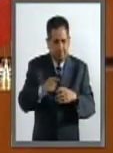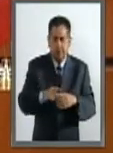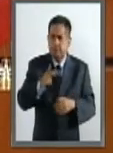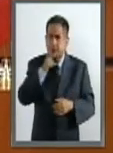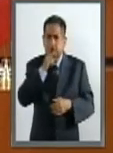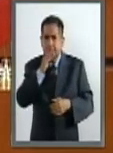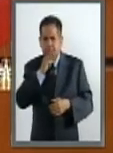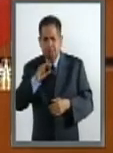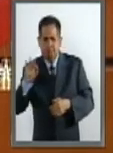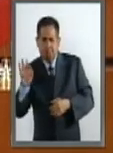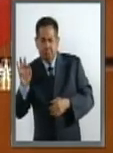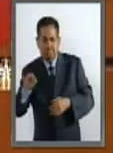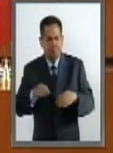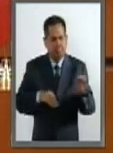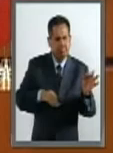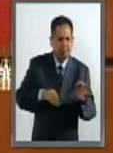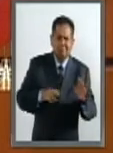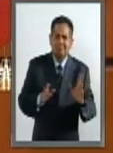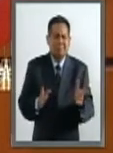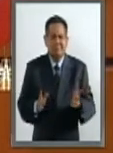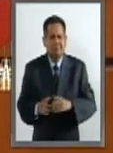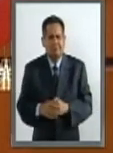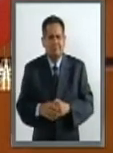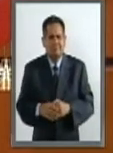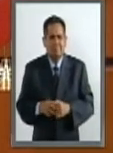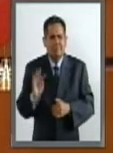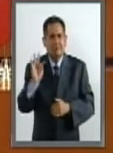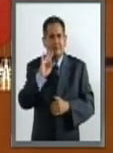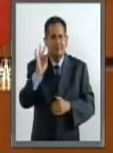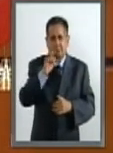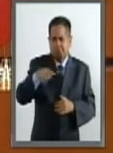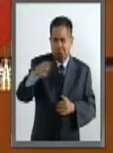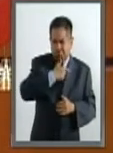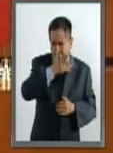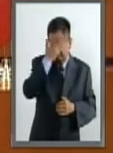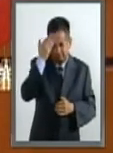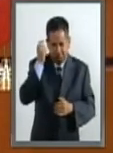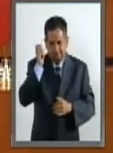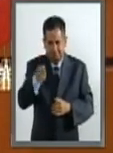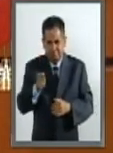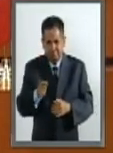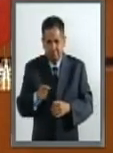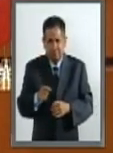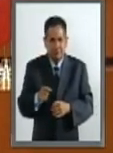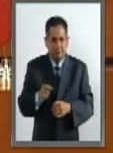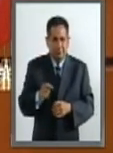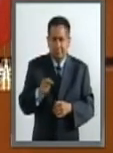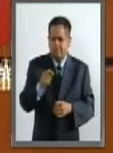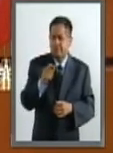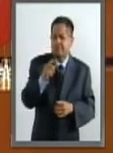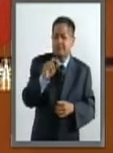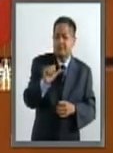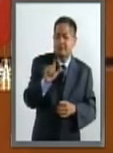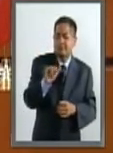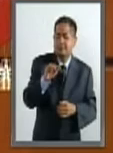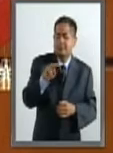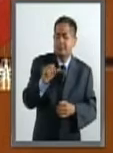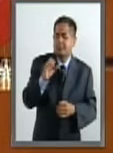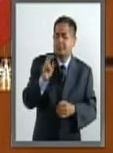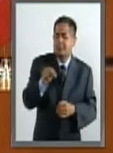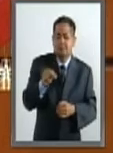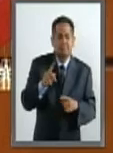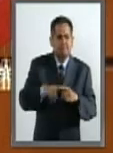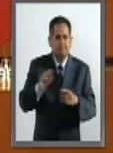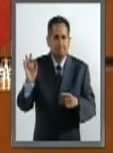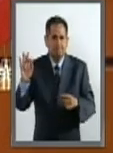parental. Y quizás muchos de ustedes no sepan en qué consiste, pero nada más para que nos demos cuenta de la